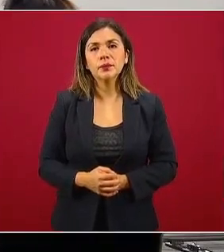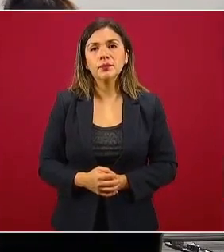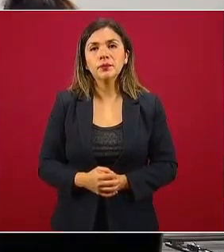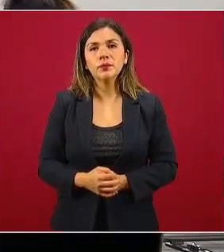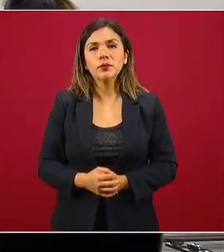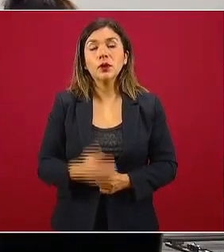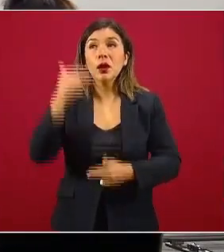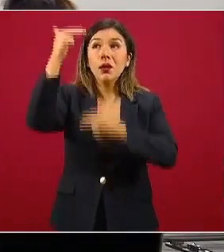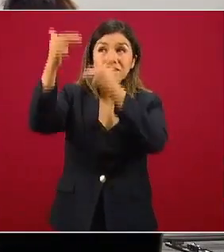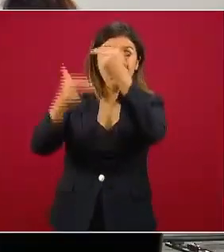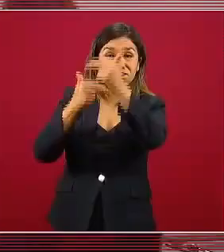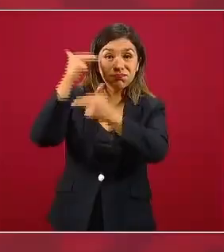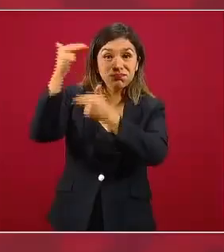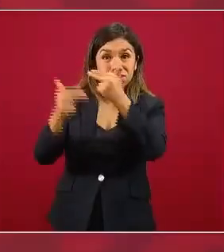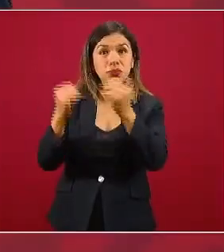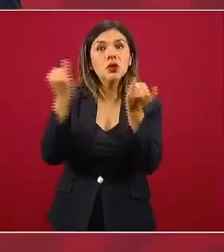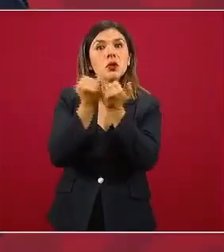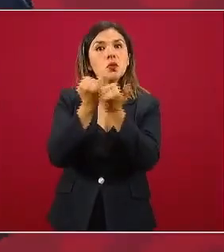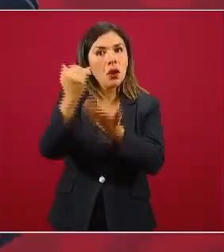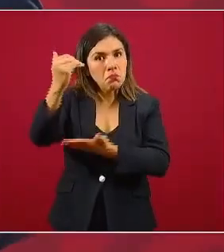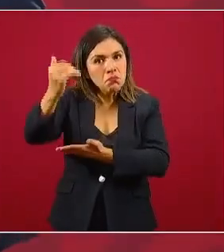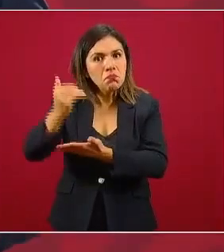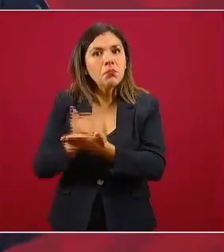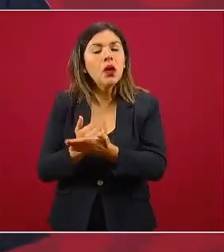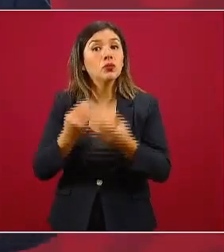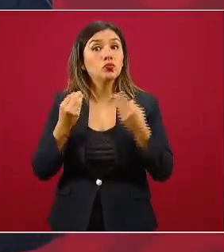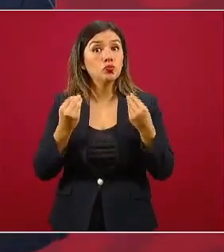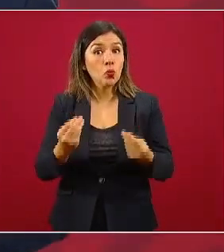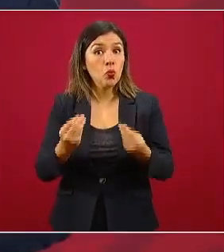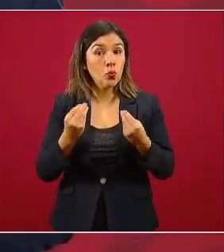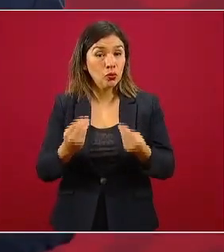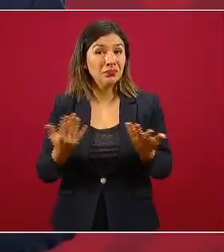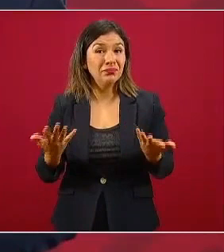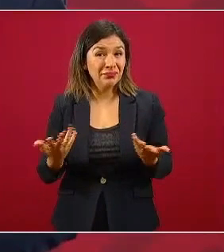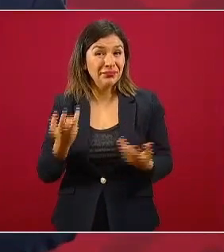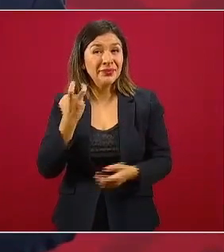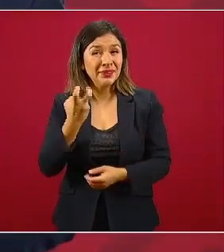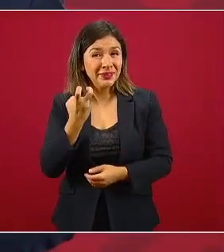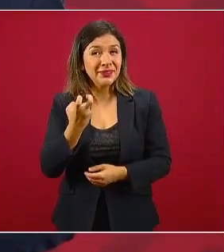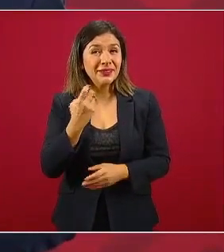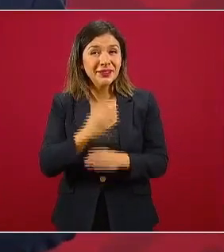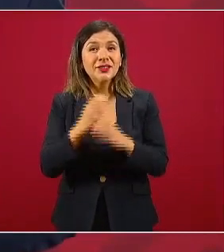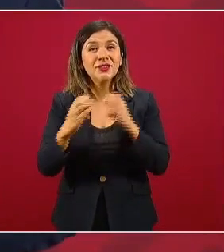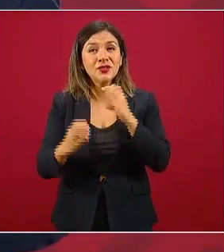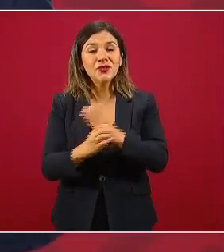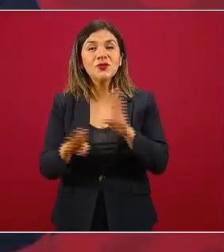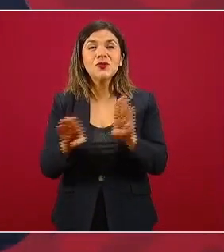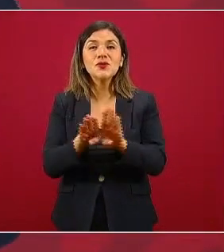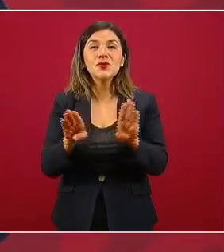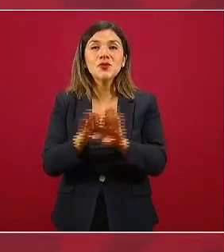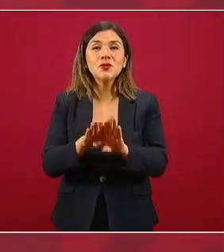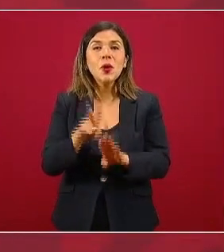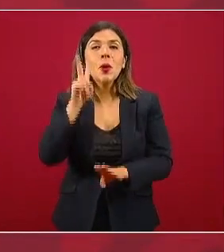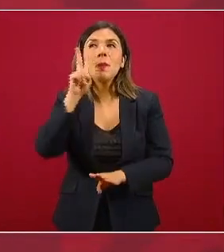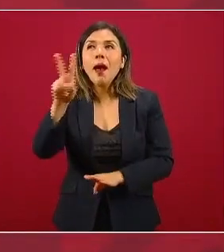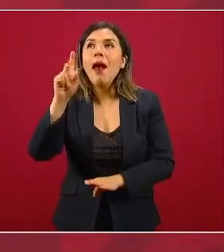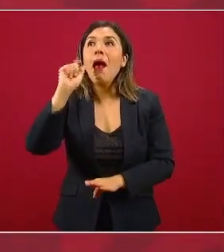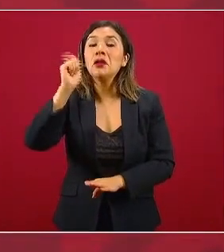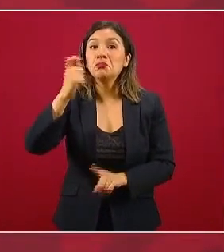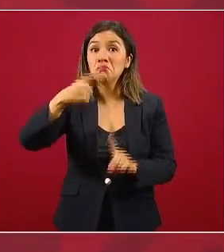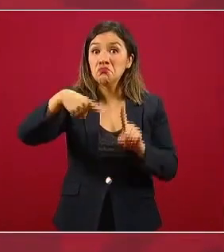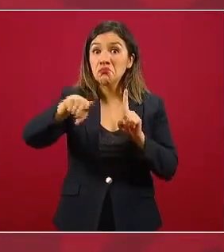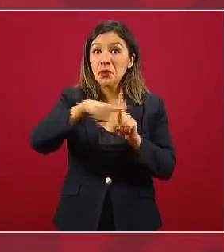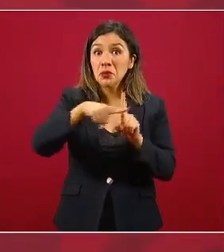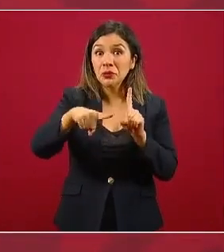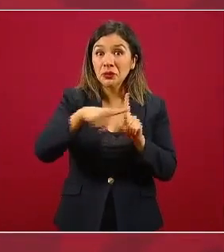La contaminación ha bajado muchísimo. O sea, de las cosas que puede uno decir positivas, ¿no?, de todo